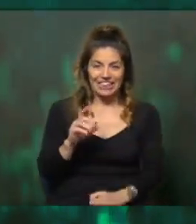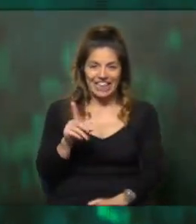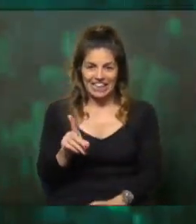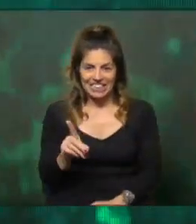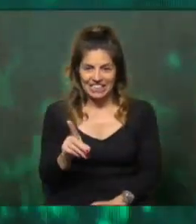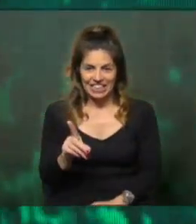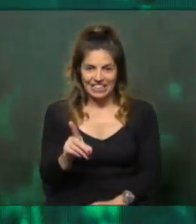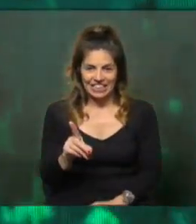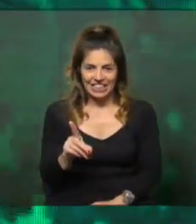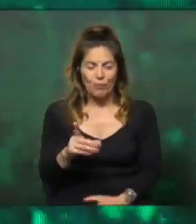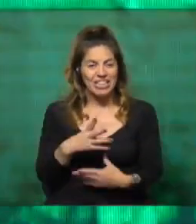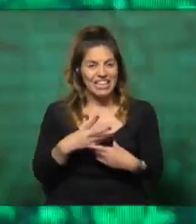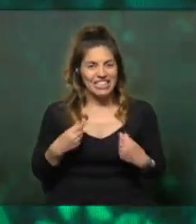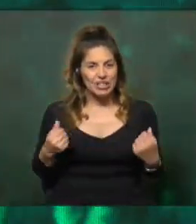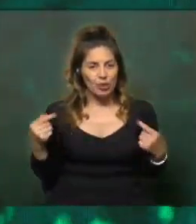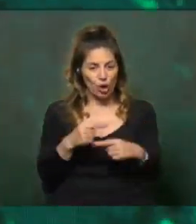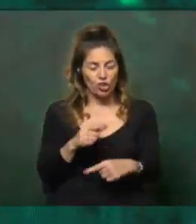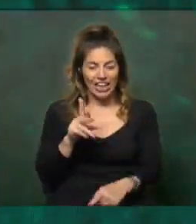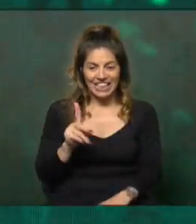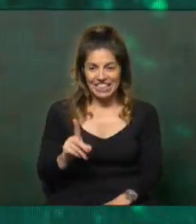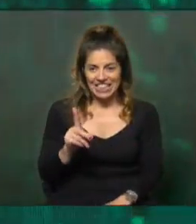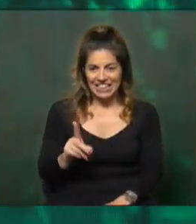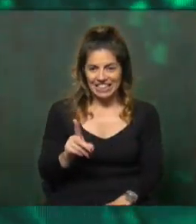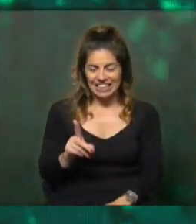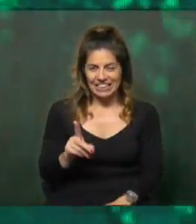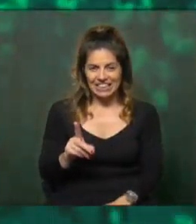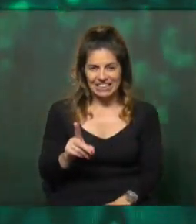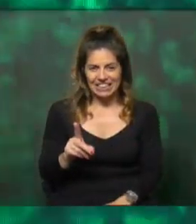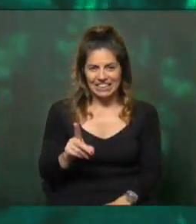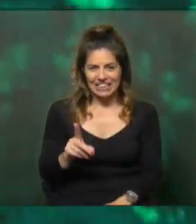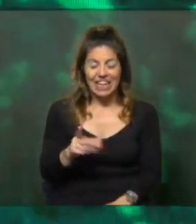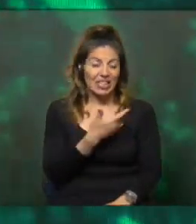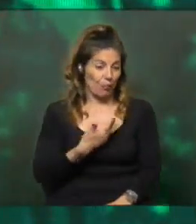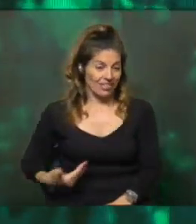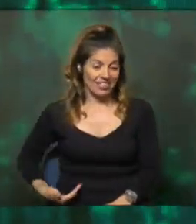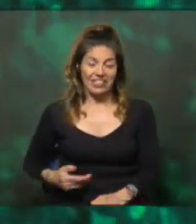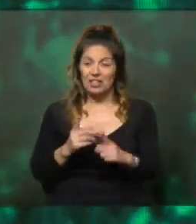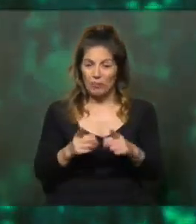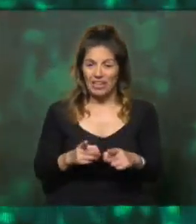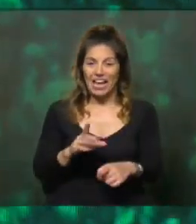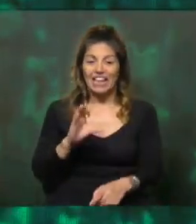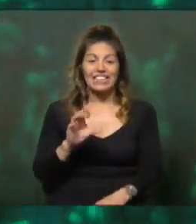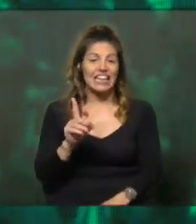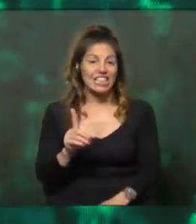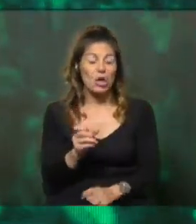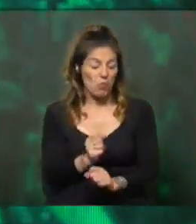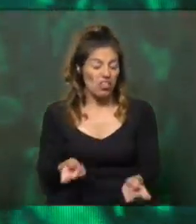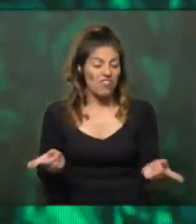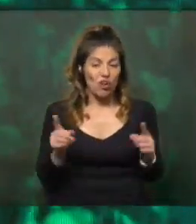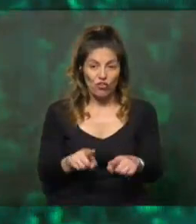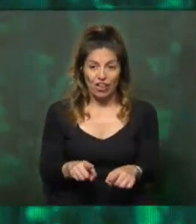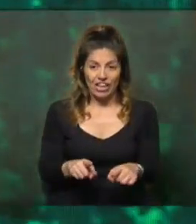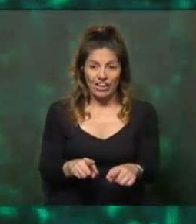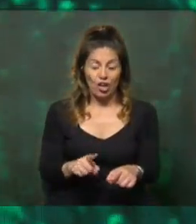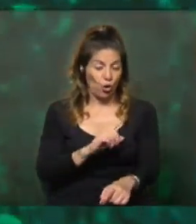eh sentimiento antiquis nista bueno Cristina al presidente también y al presidente Cristina puede volver efectivamente con